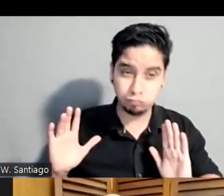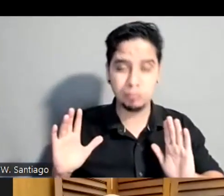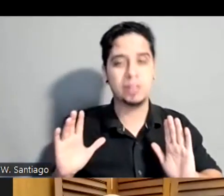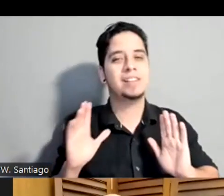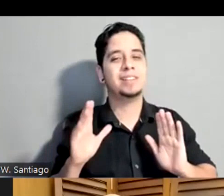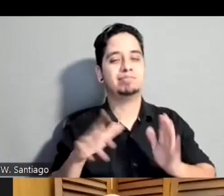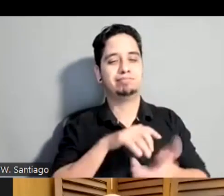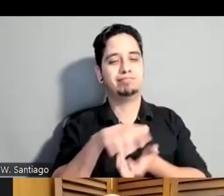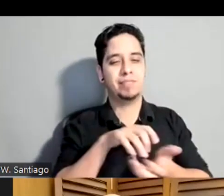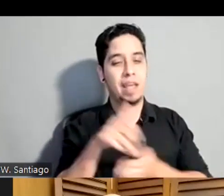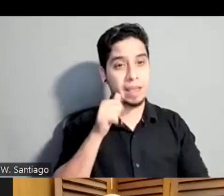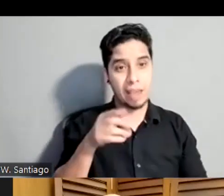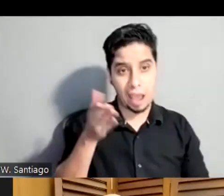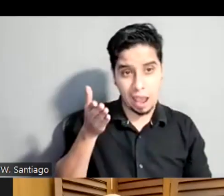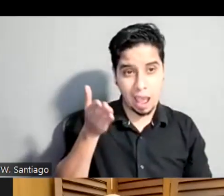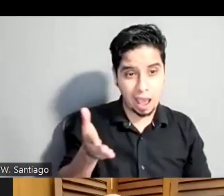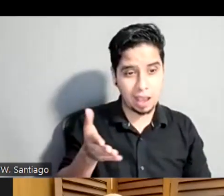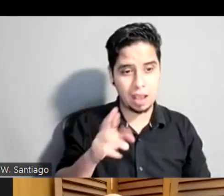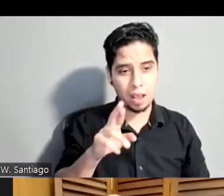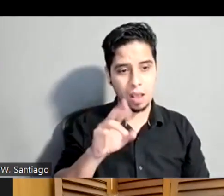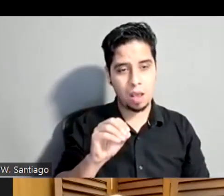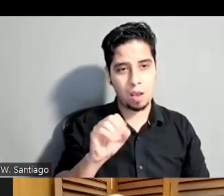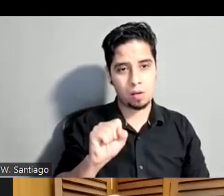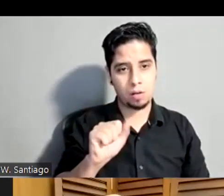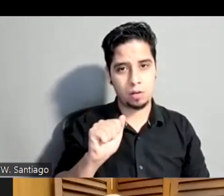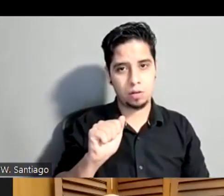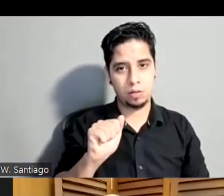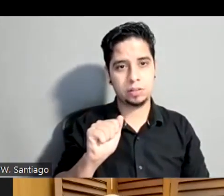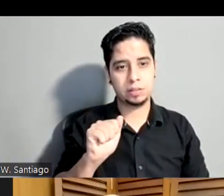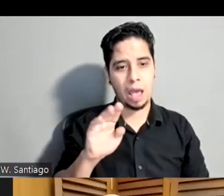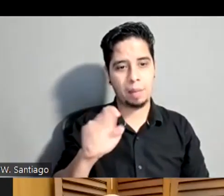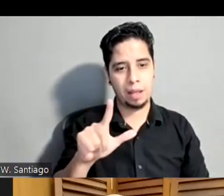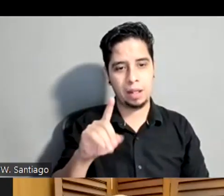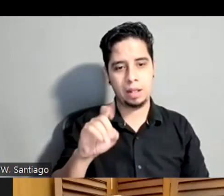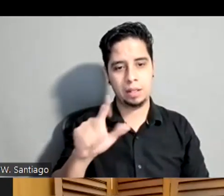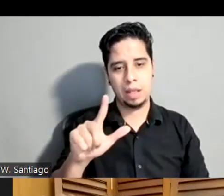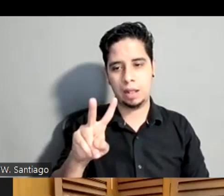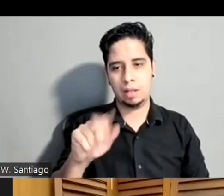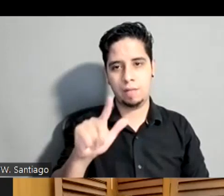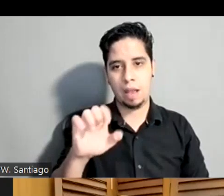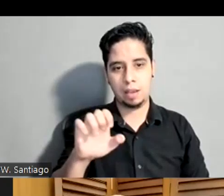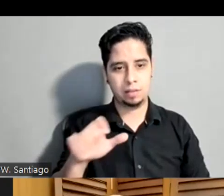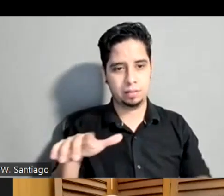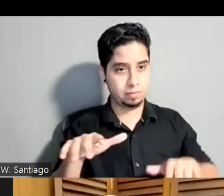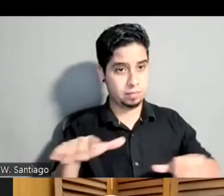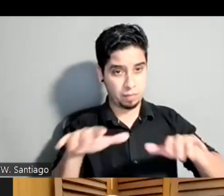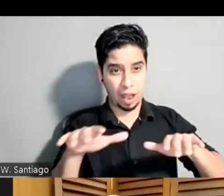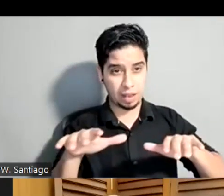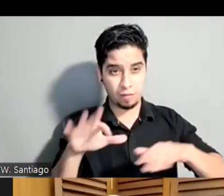Y está ahí Rosabel del Valle. Y no está en un valle, mira, está en una